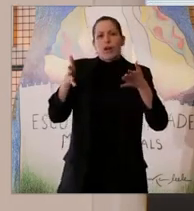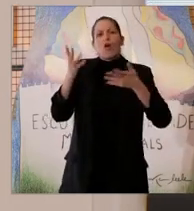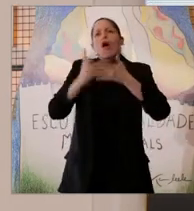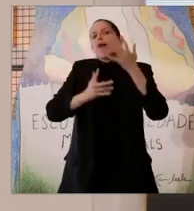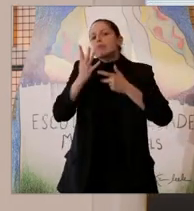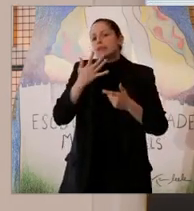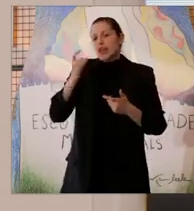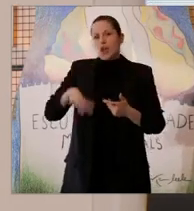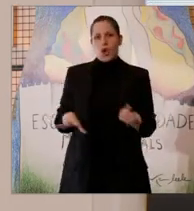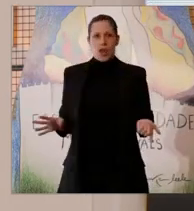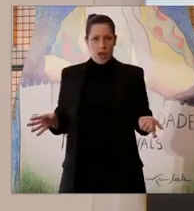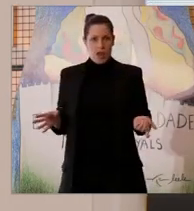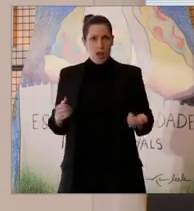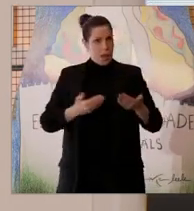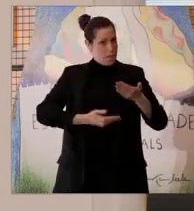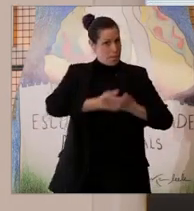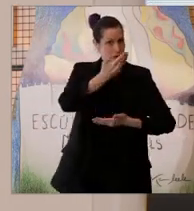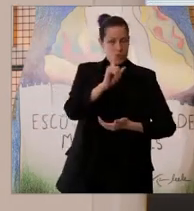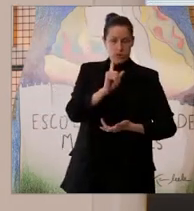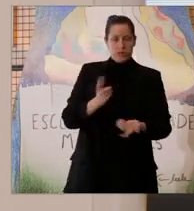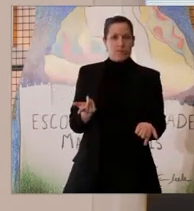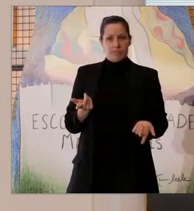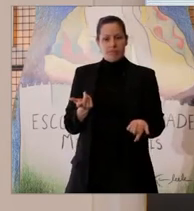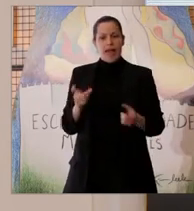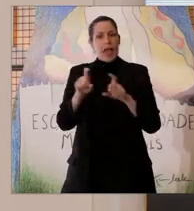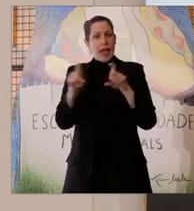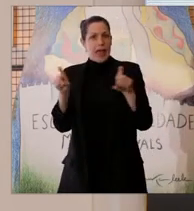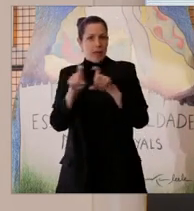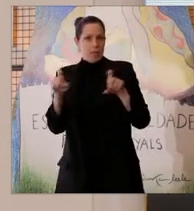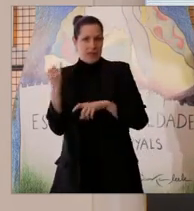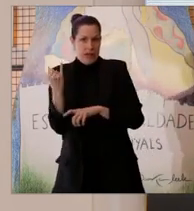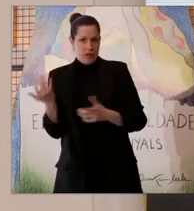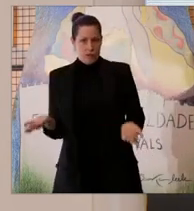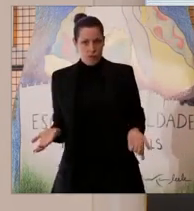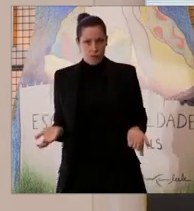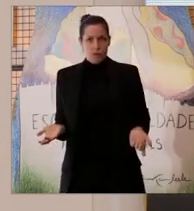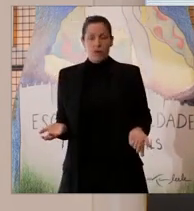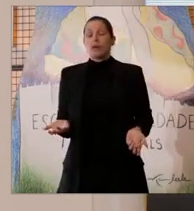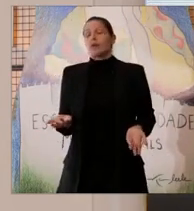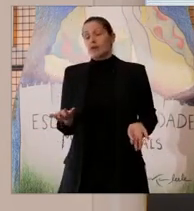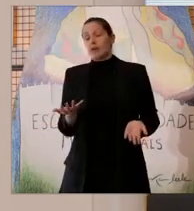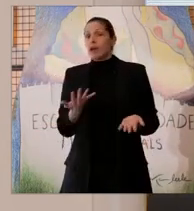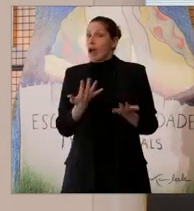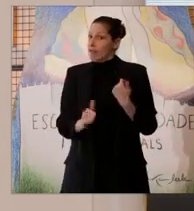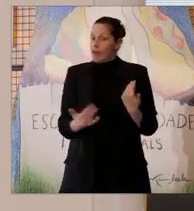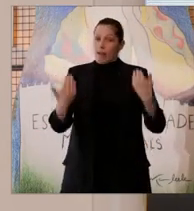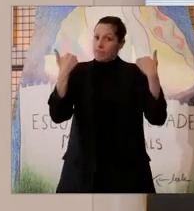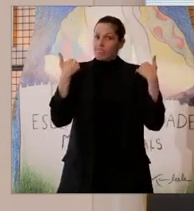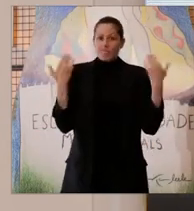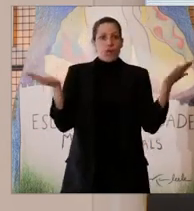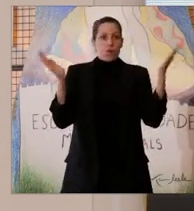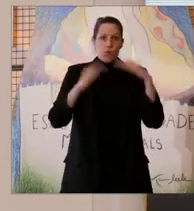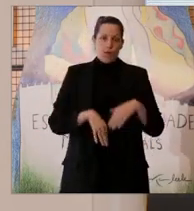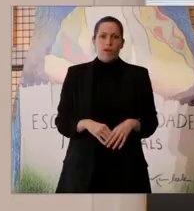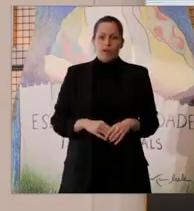empresarios que buscan el negocio Entonces es fundamental lo que pasa es que claro no existe esa responsabilidad y yo creo que